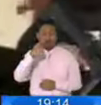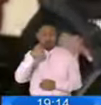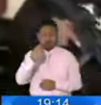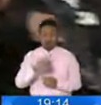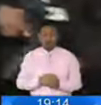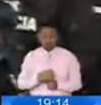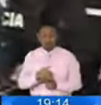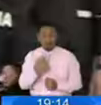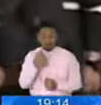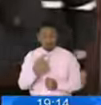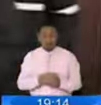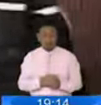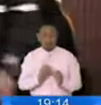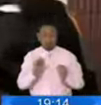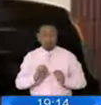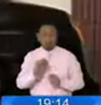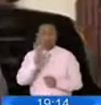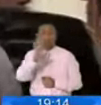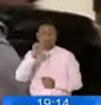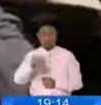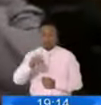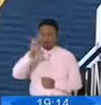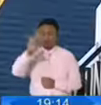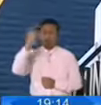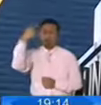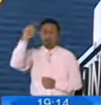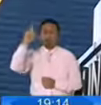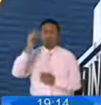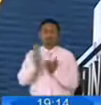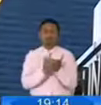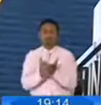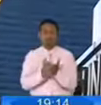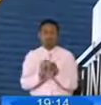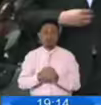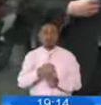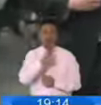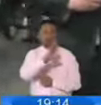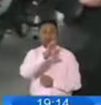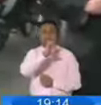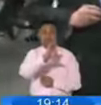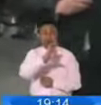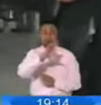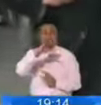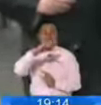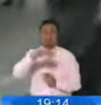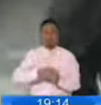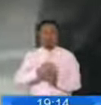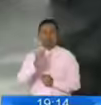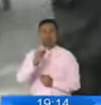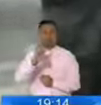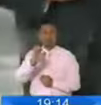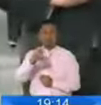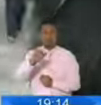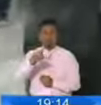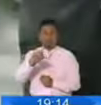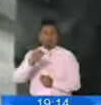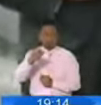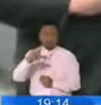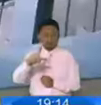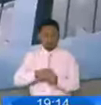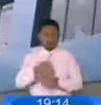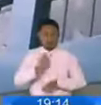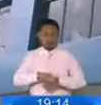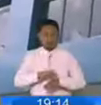quien aseguró entregar 5.7 millones en servicios a TV Satelital, compañía de Rivera, como cortesía por